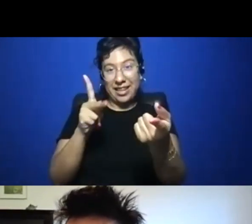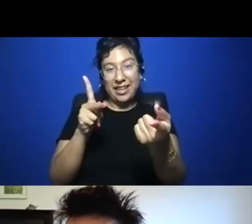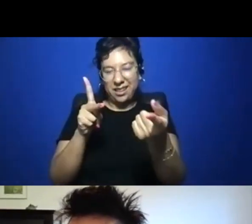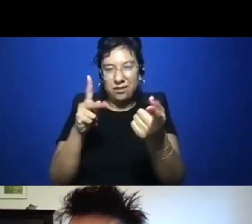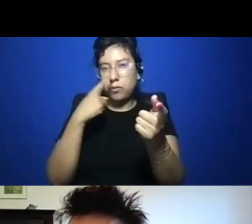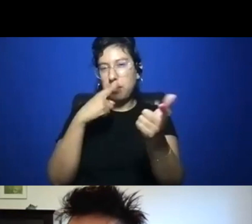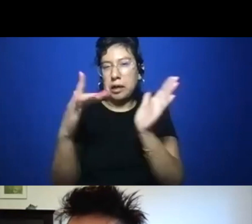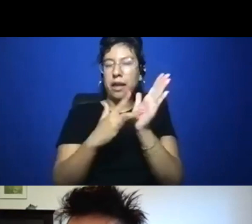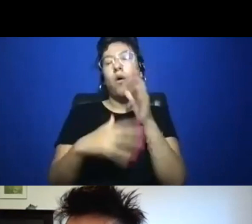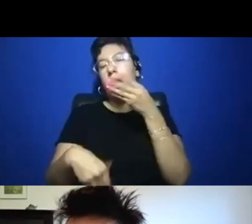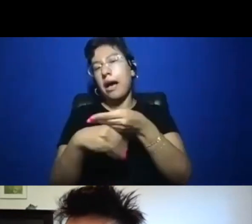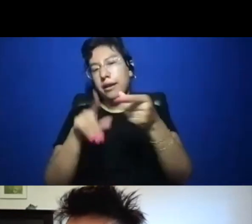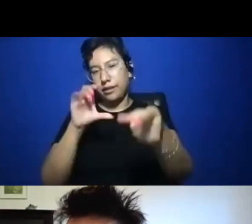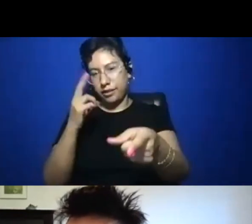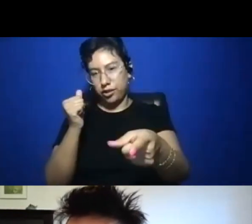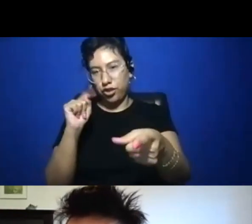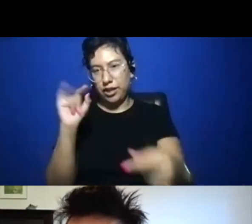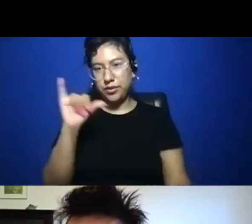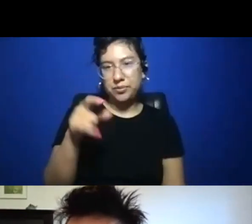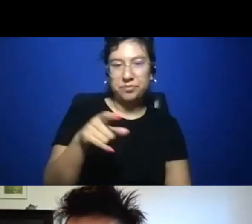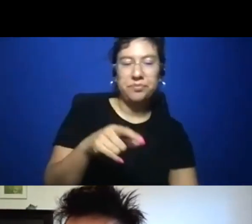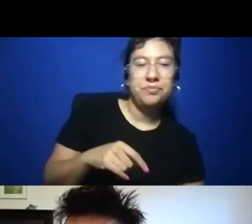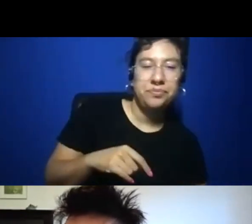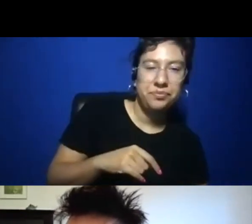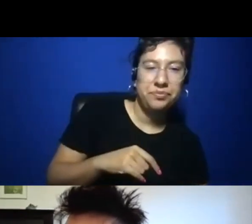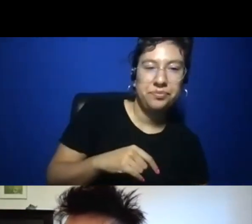enlace, lo voy a poner en el chat.